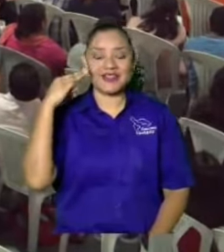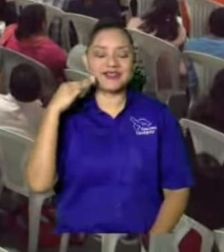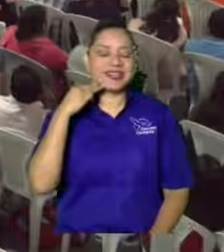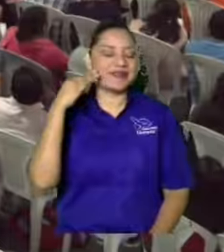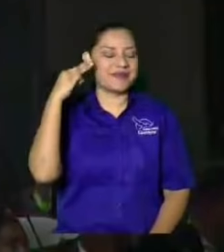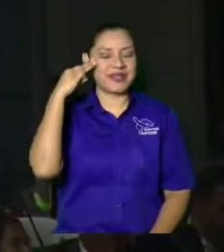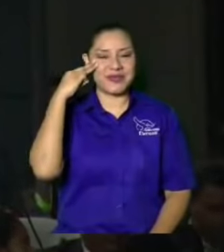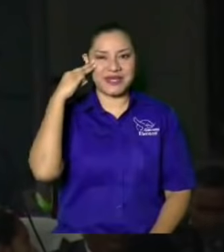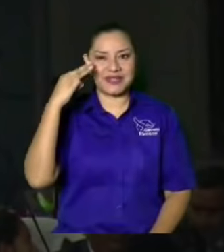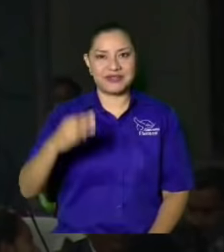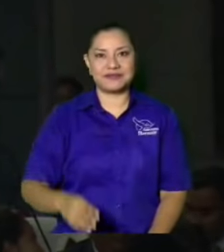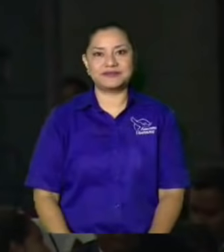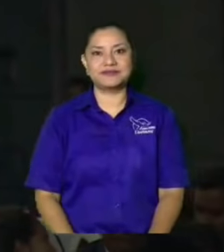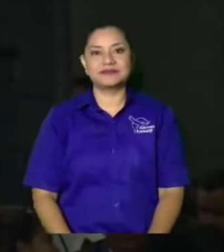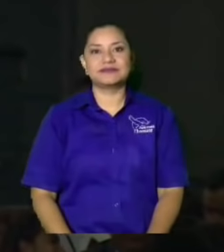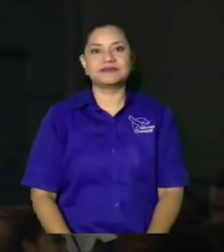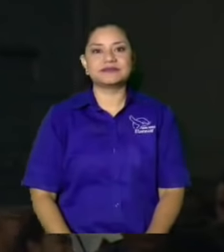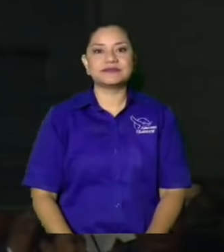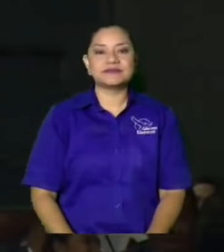He madurado.